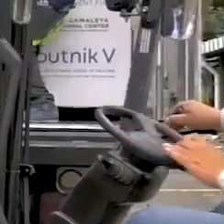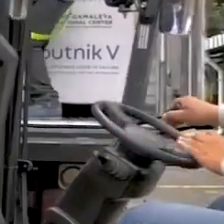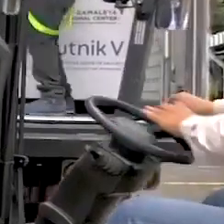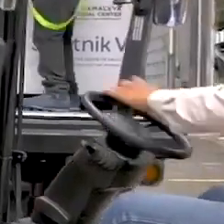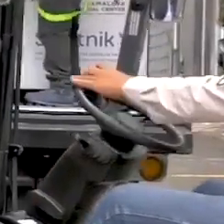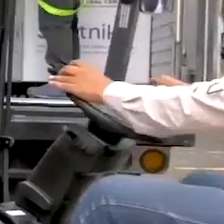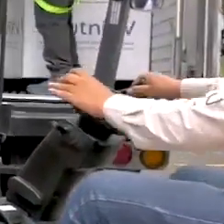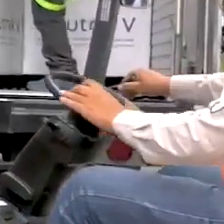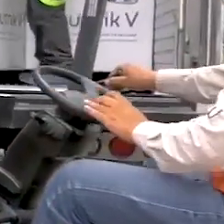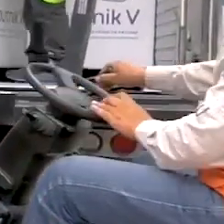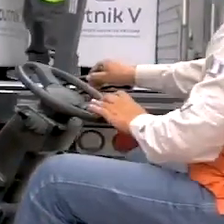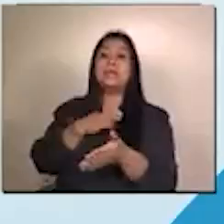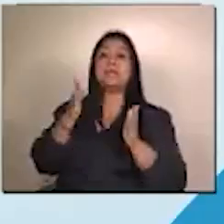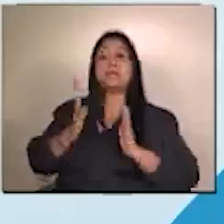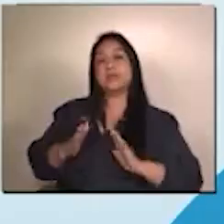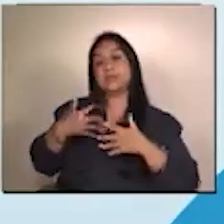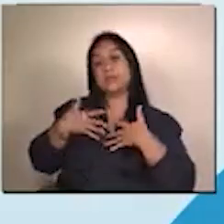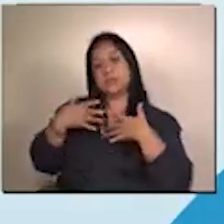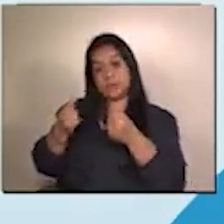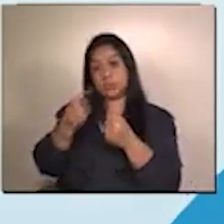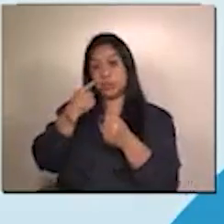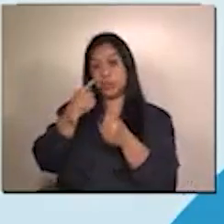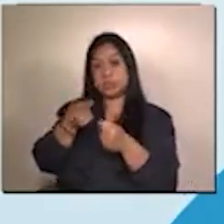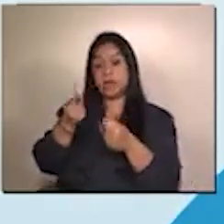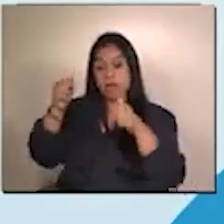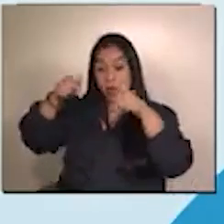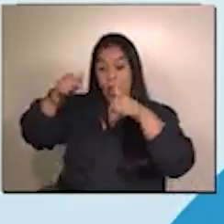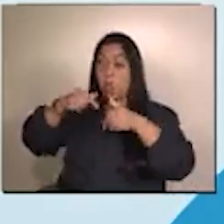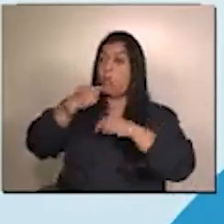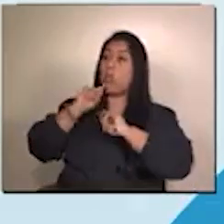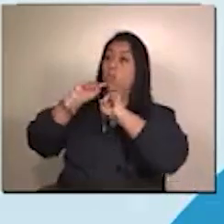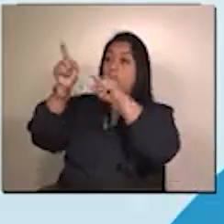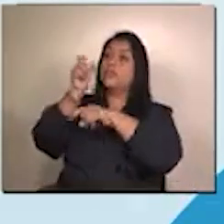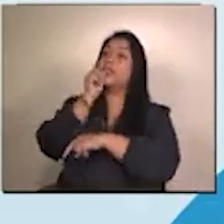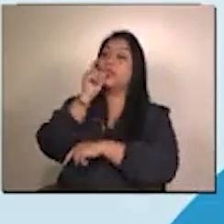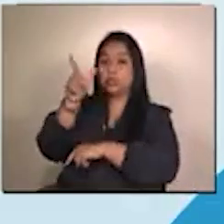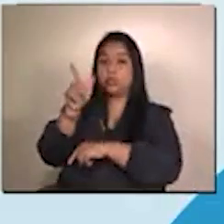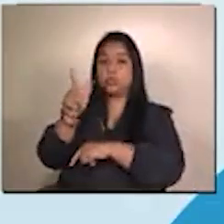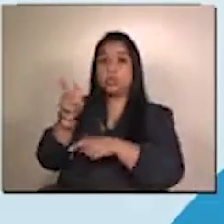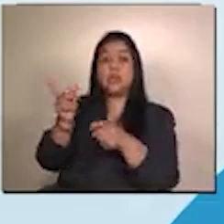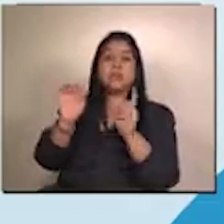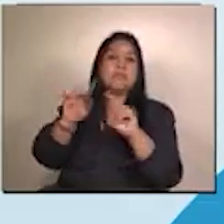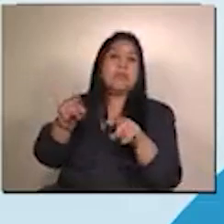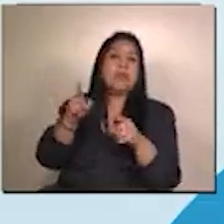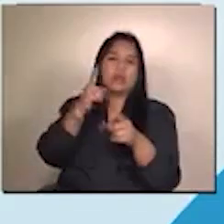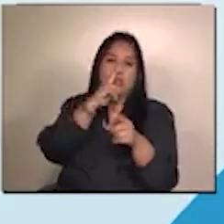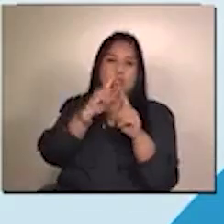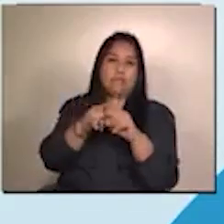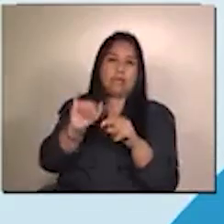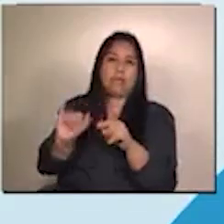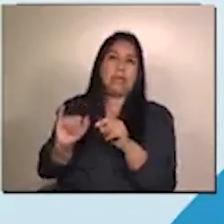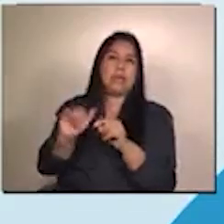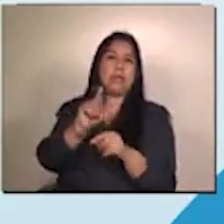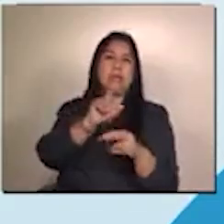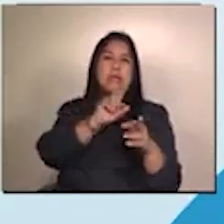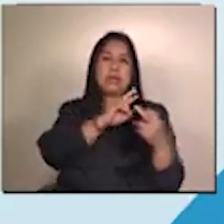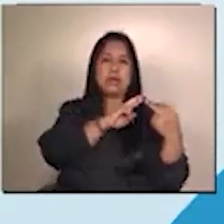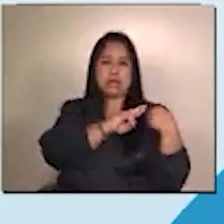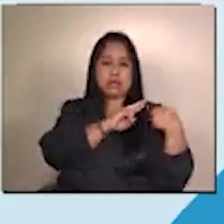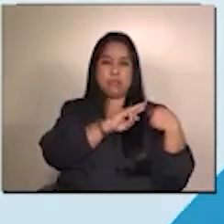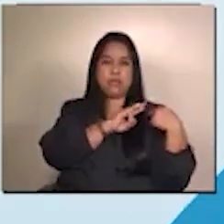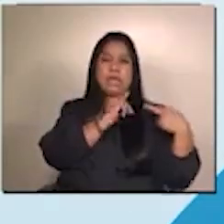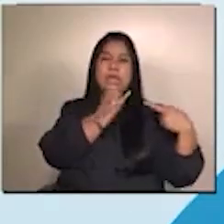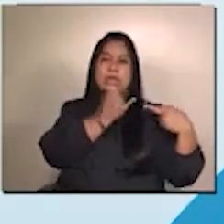el señor ministro de Salud Pública y Asistencia Social el día de hoy presentó esa denuncia. Sería una enorme irresponsabilidad asumir